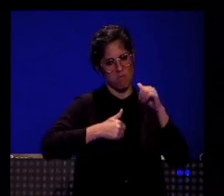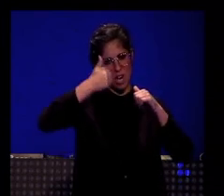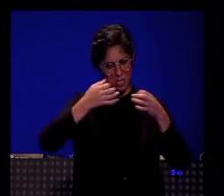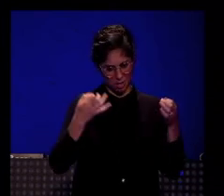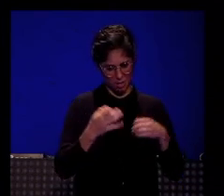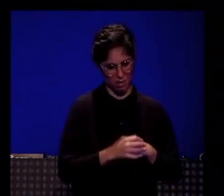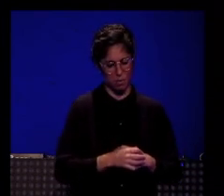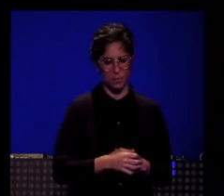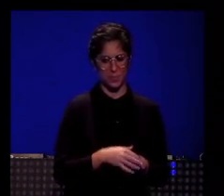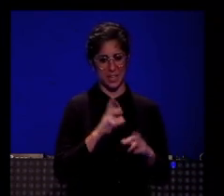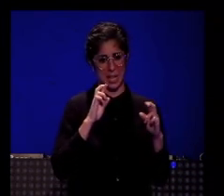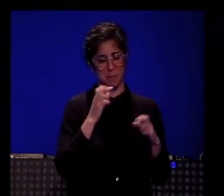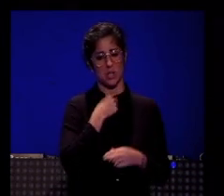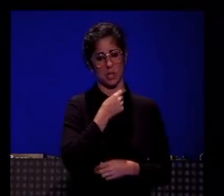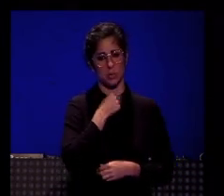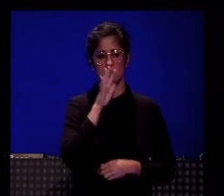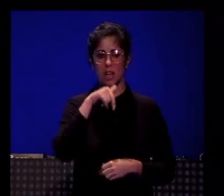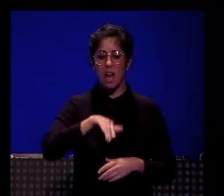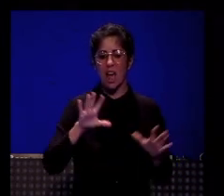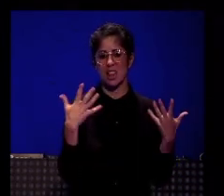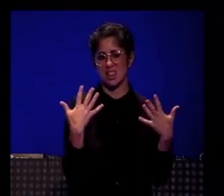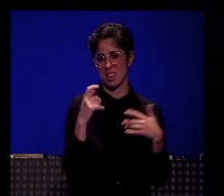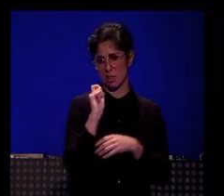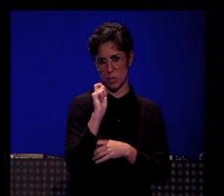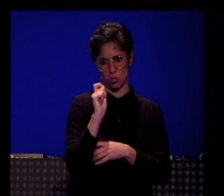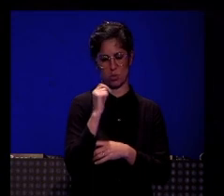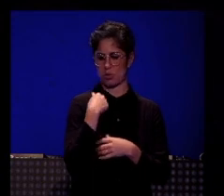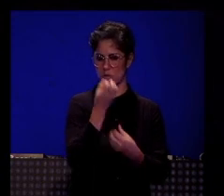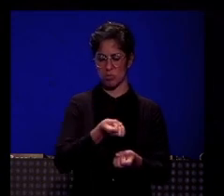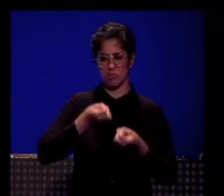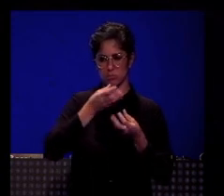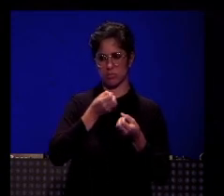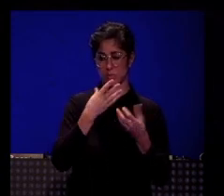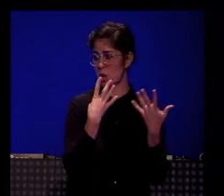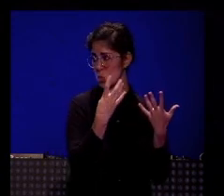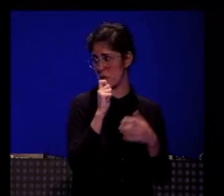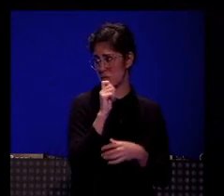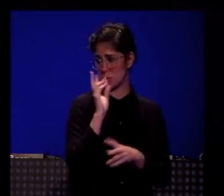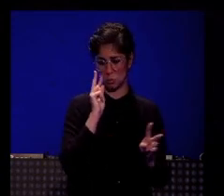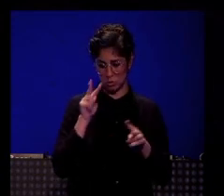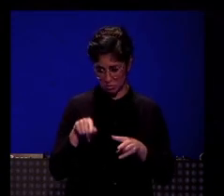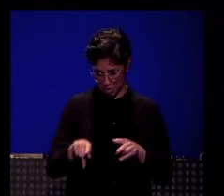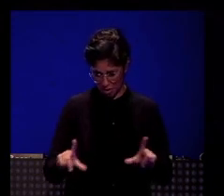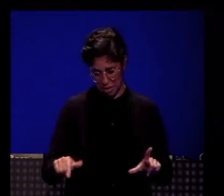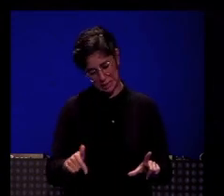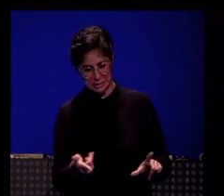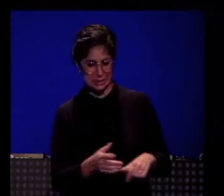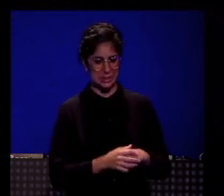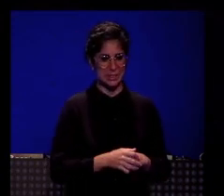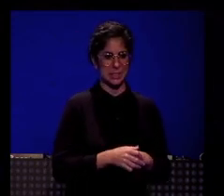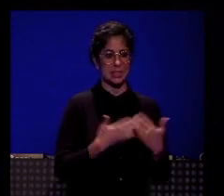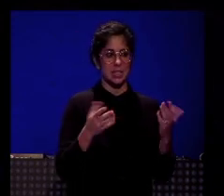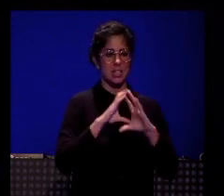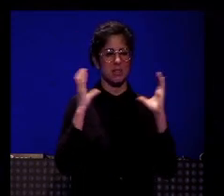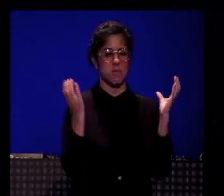durante los 10 minutos que va a durar mi intervención 9 ya por lo que parece se produce en el